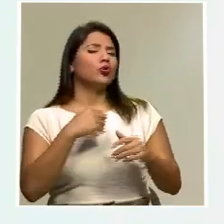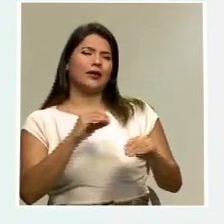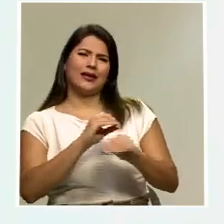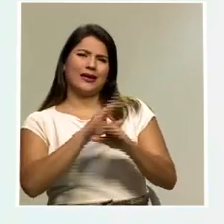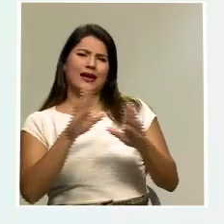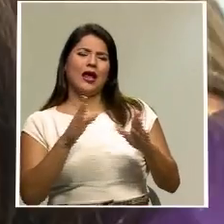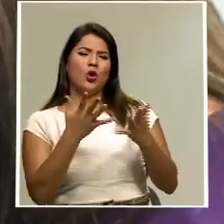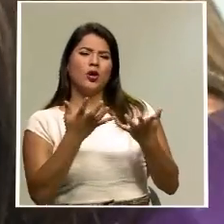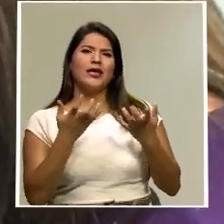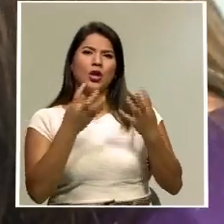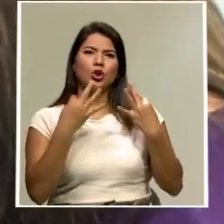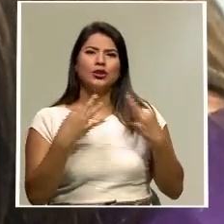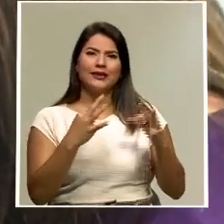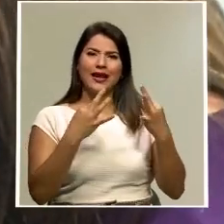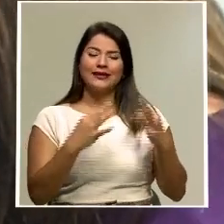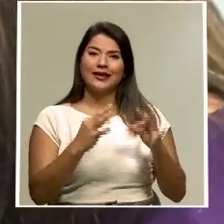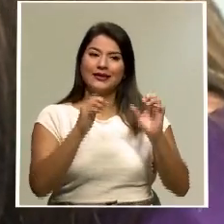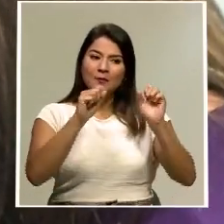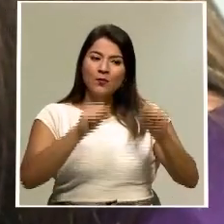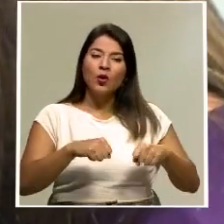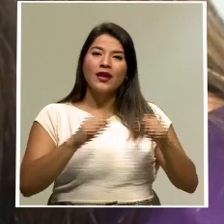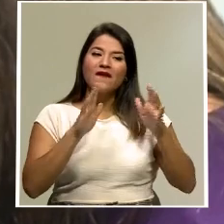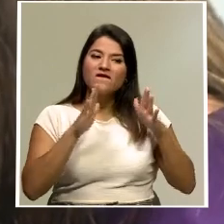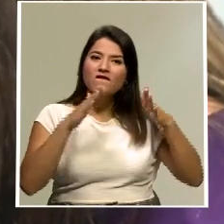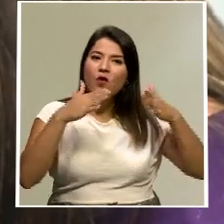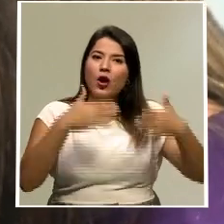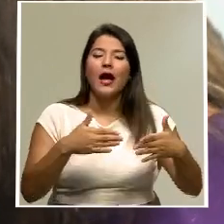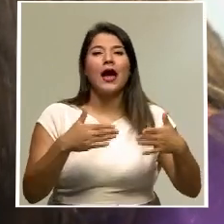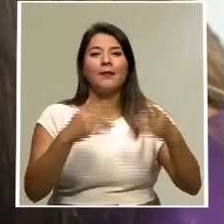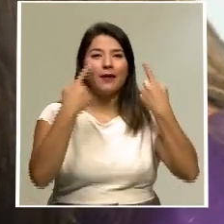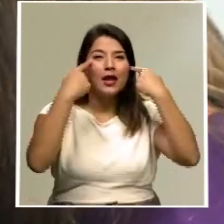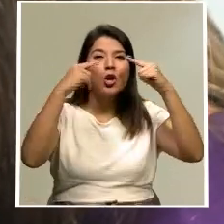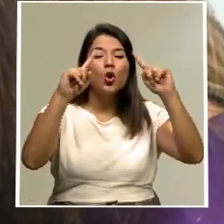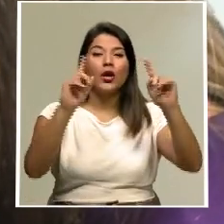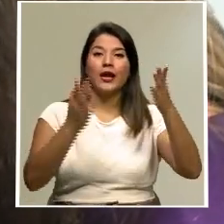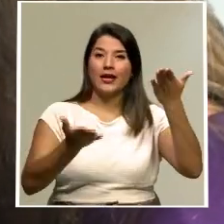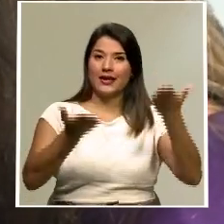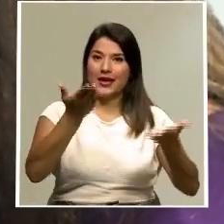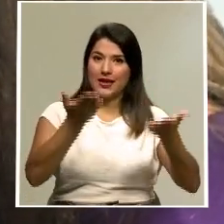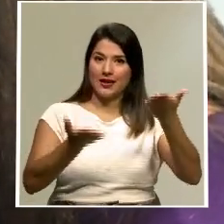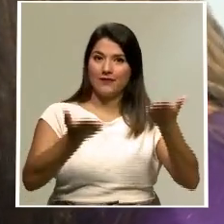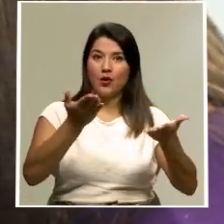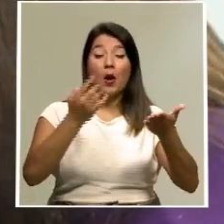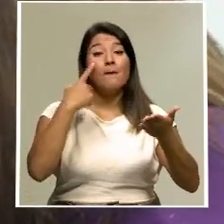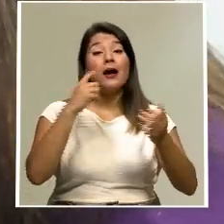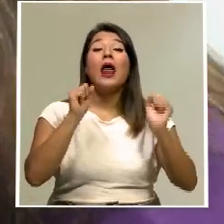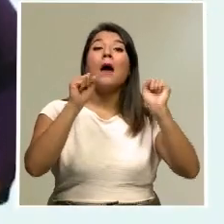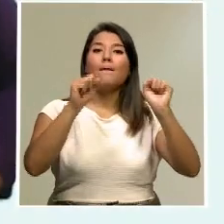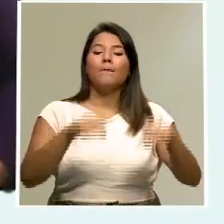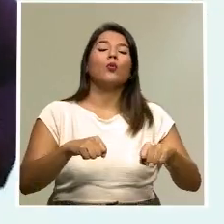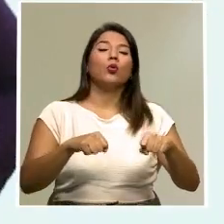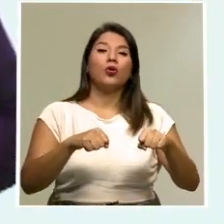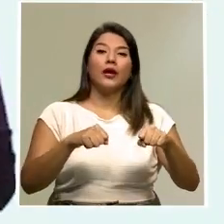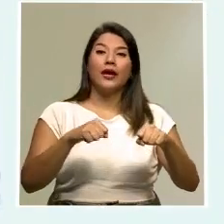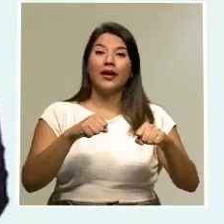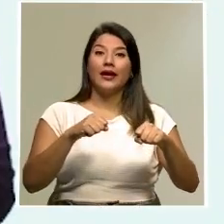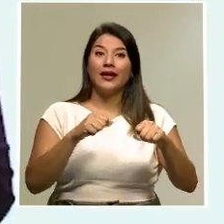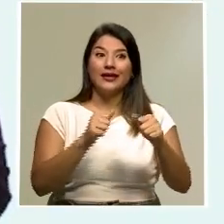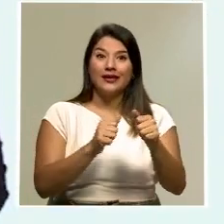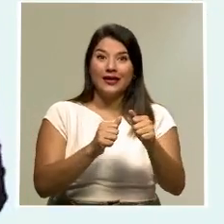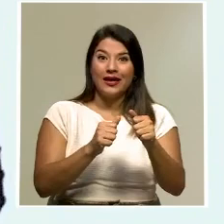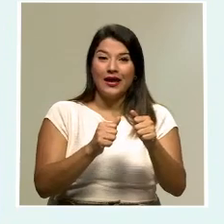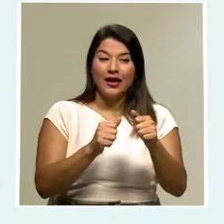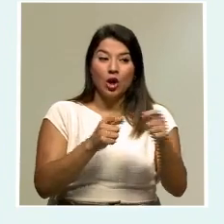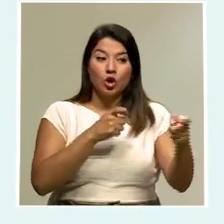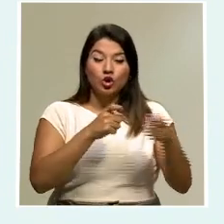intentaremos enfocarnos en generar un equilibrio para poder salir juntos de este contexto